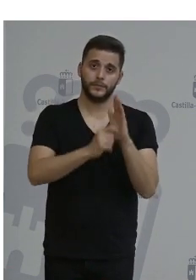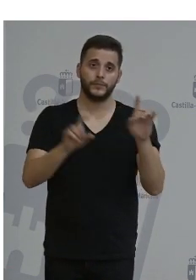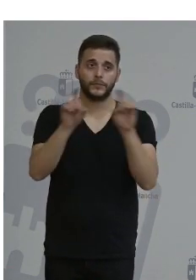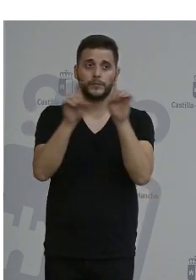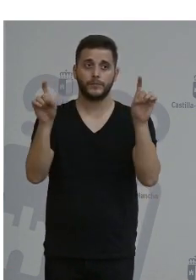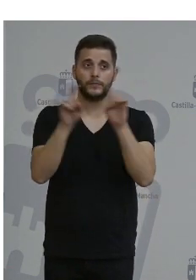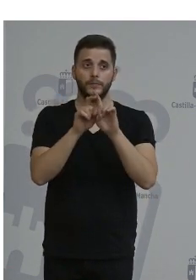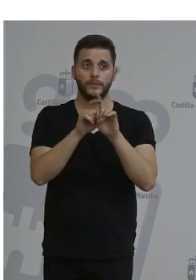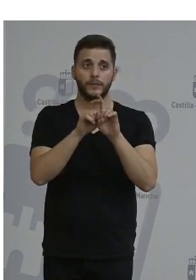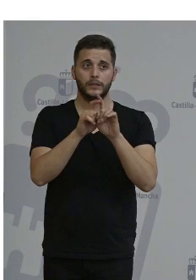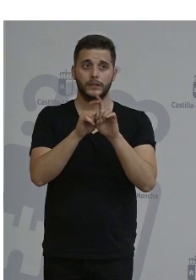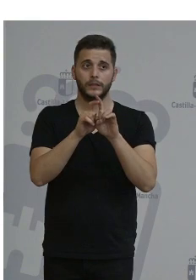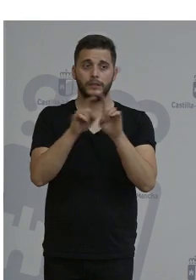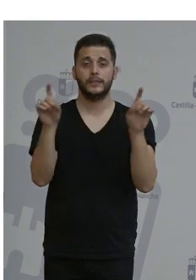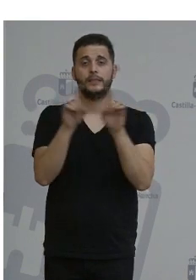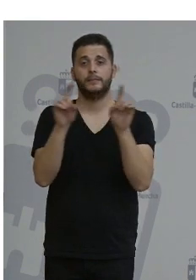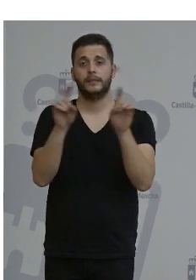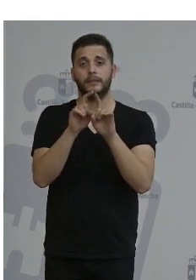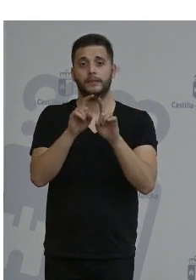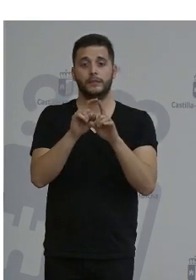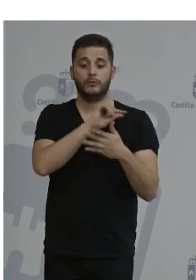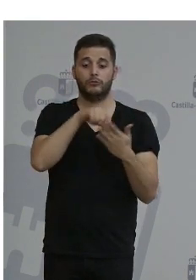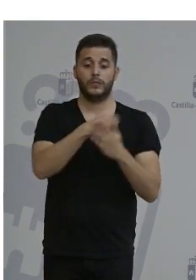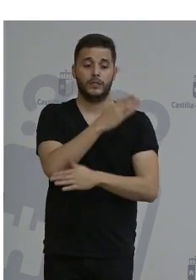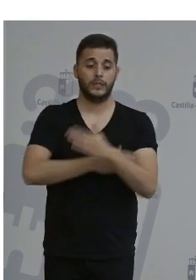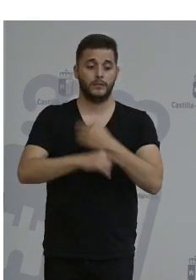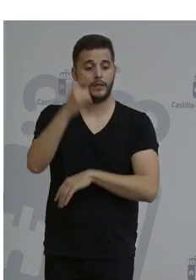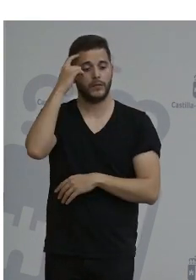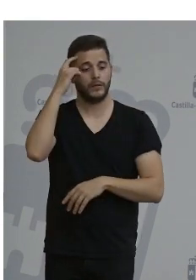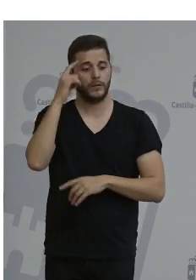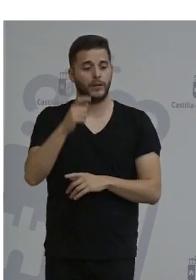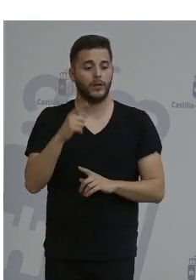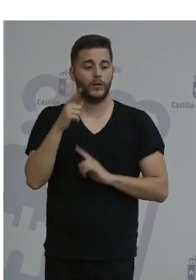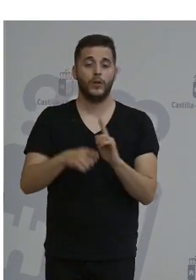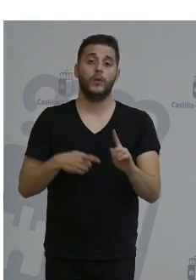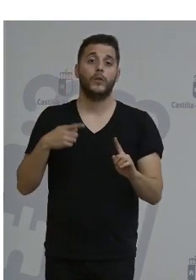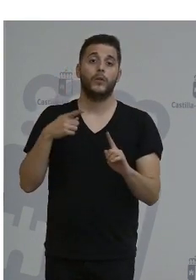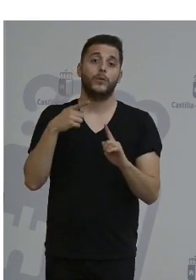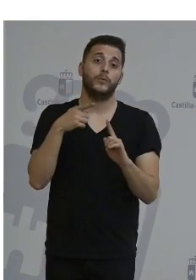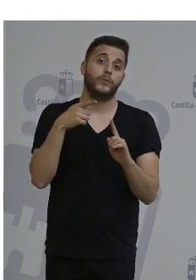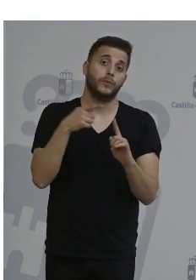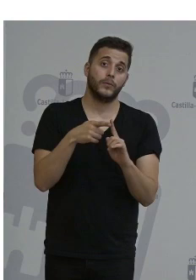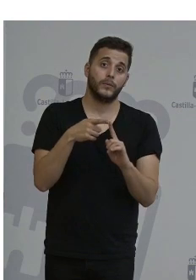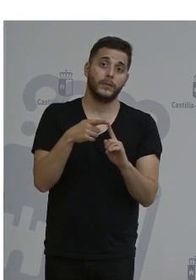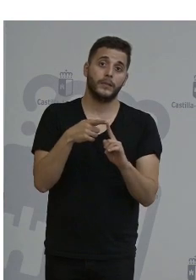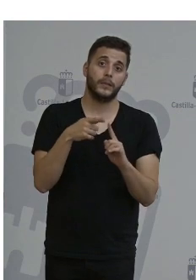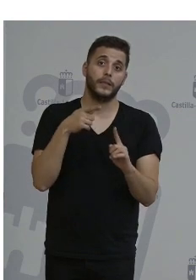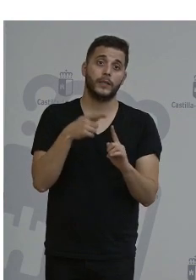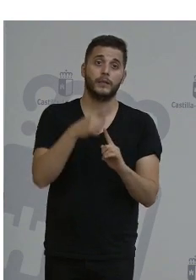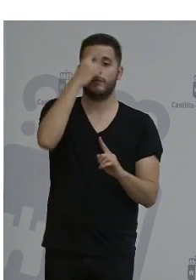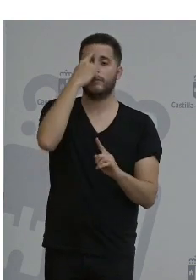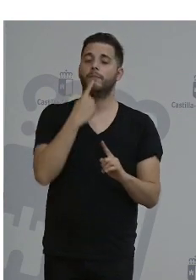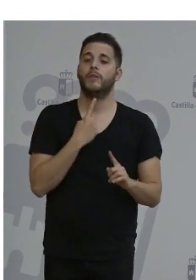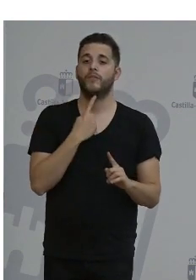quieran contratar a personas con discapacidad intelectual para ayudarlas a que sepan cómo encontrar esos perfiles,